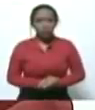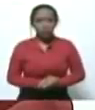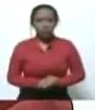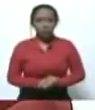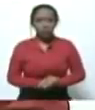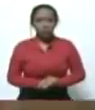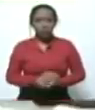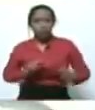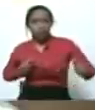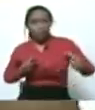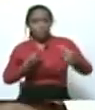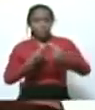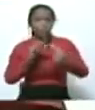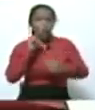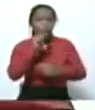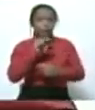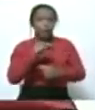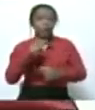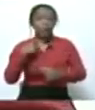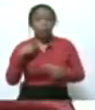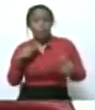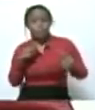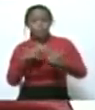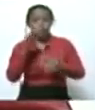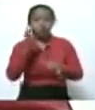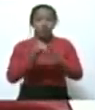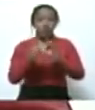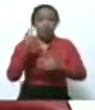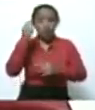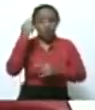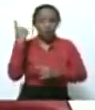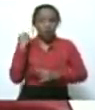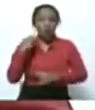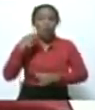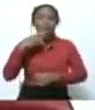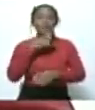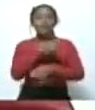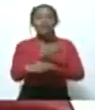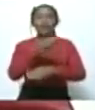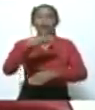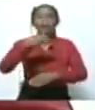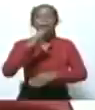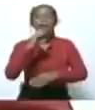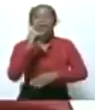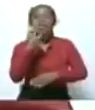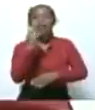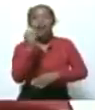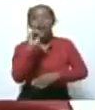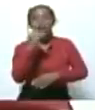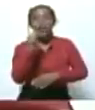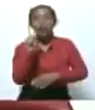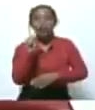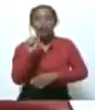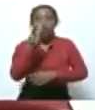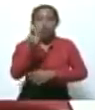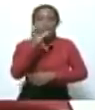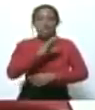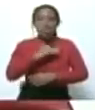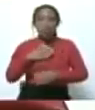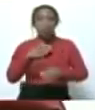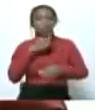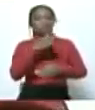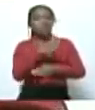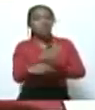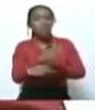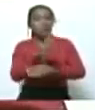Nos los encontrábamos allá. Y me encontré en estos días, fui a Pedraza y estaban dos señoras allá. Me